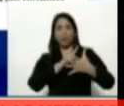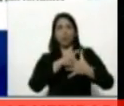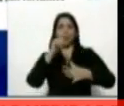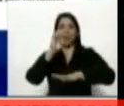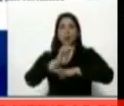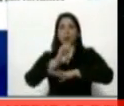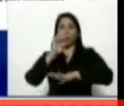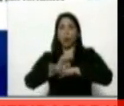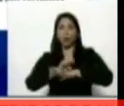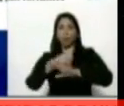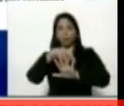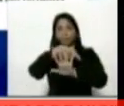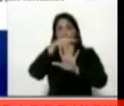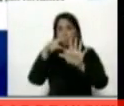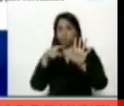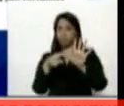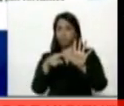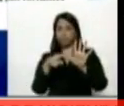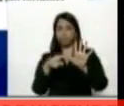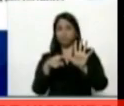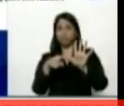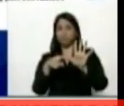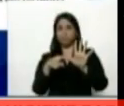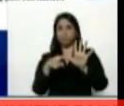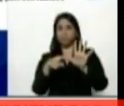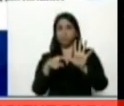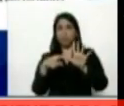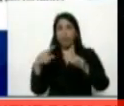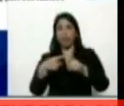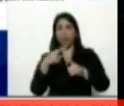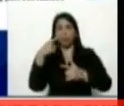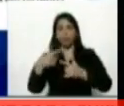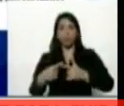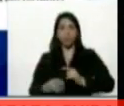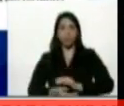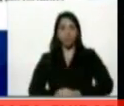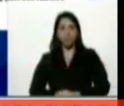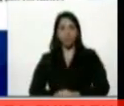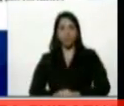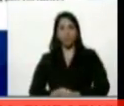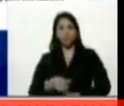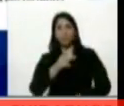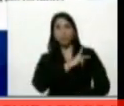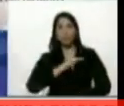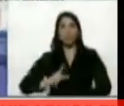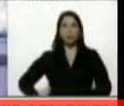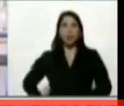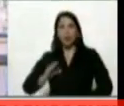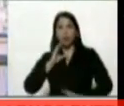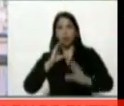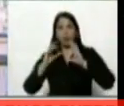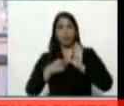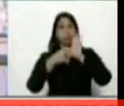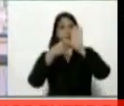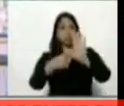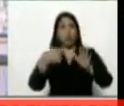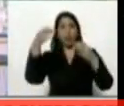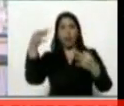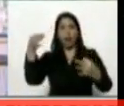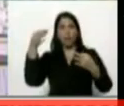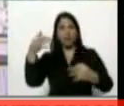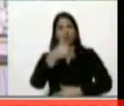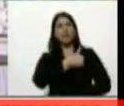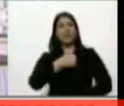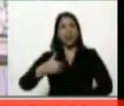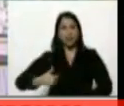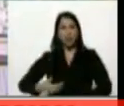lleva oro, se trae acuerdos petroleros, se consigue espacio para poder vivir en un eventual mañana, y si fracasan las cosas, se generan